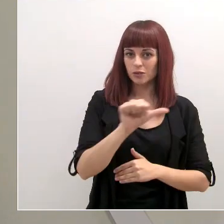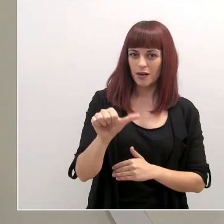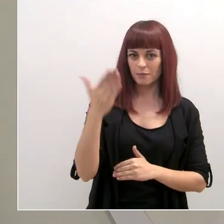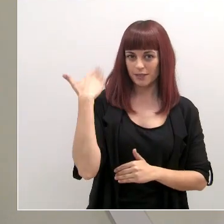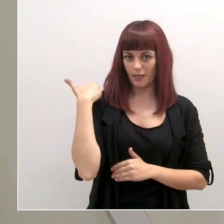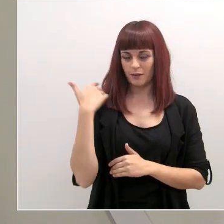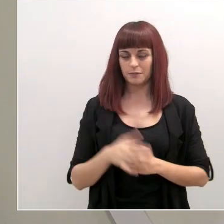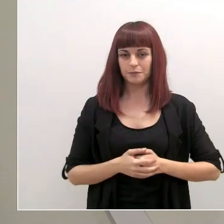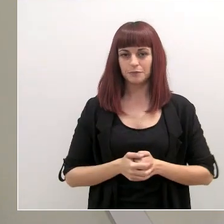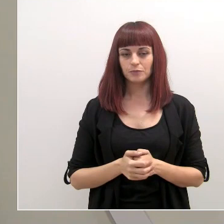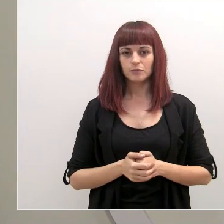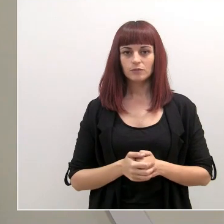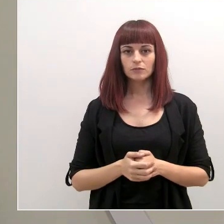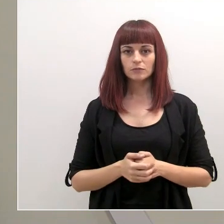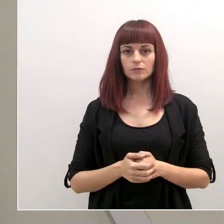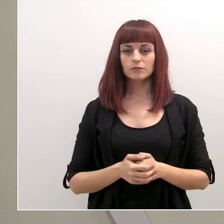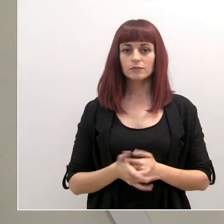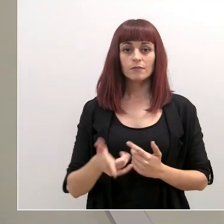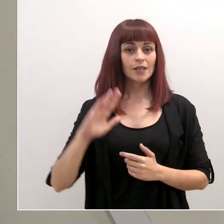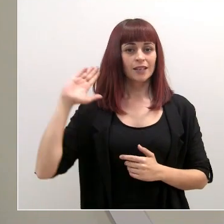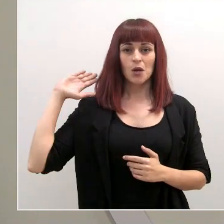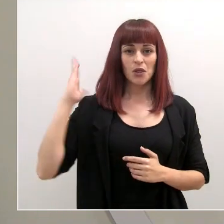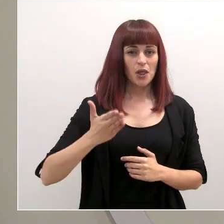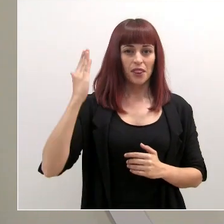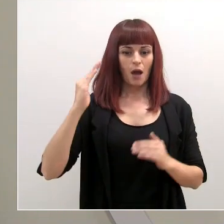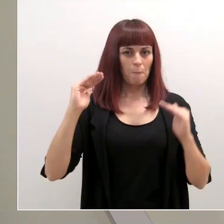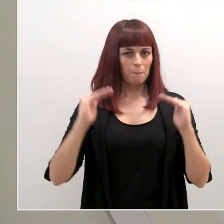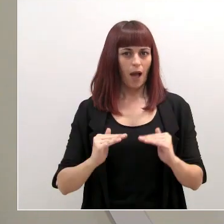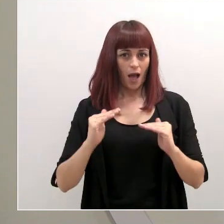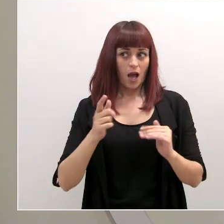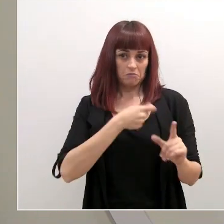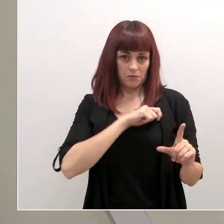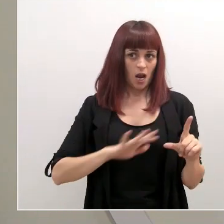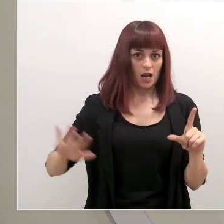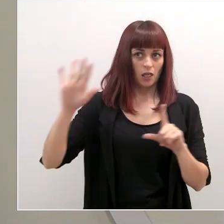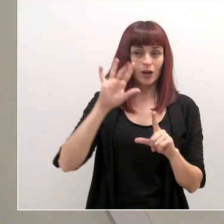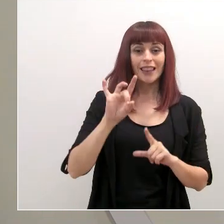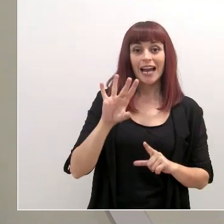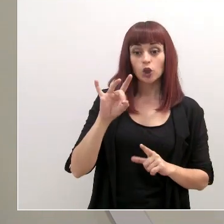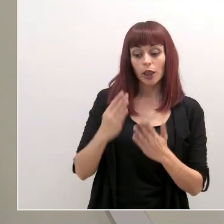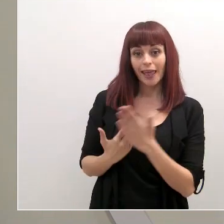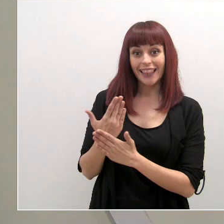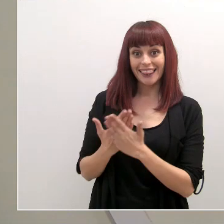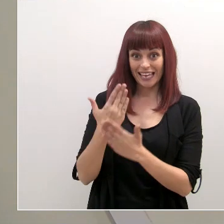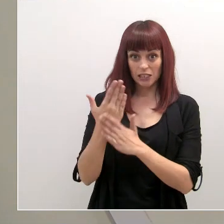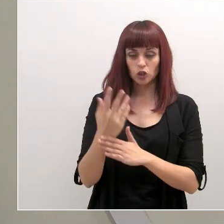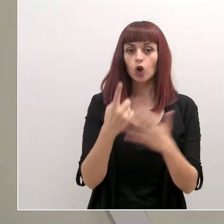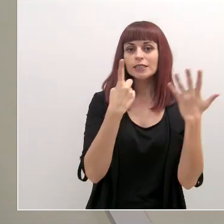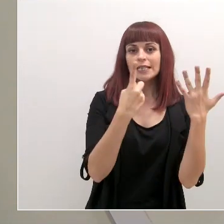anterior. Mantenemos una de las tasas más bajas a nivel nacional, tanto a 14 días, que se